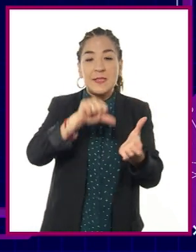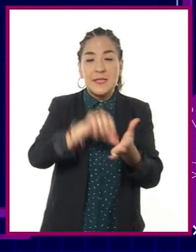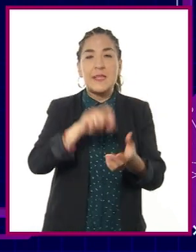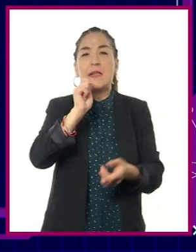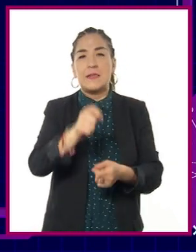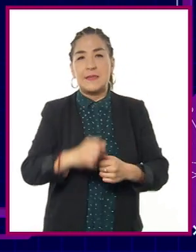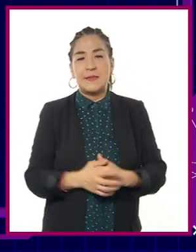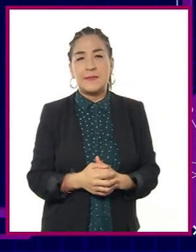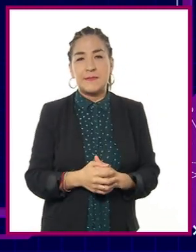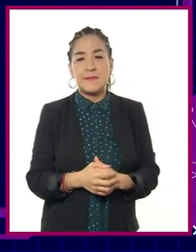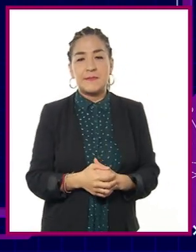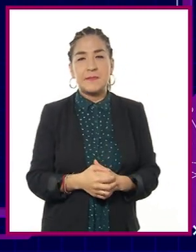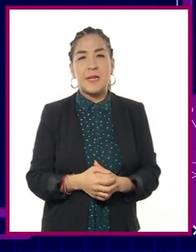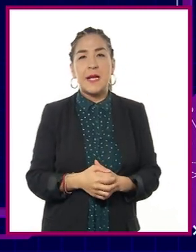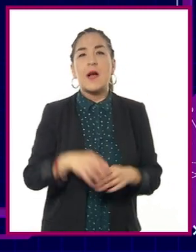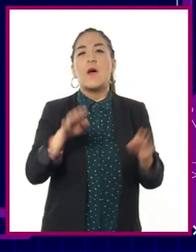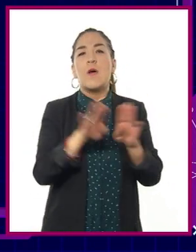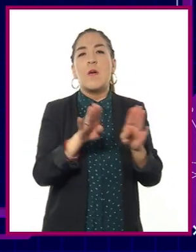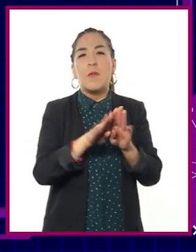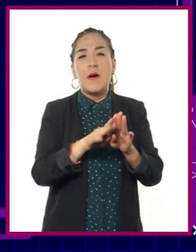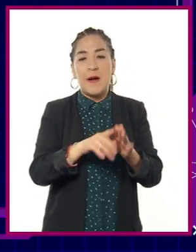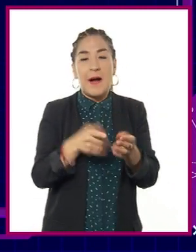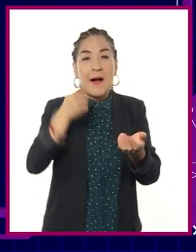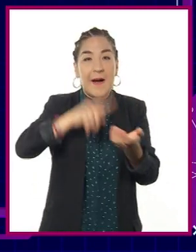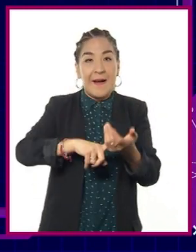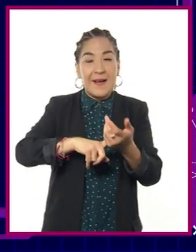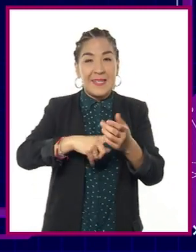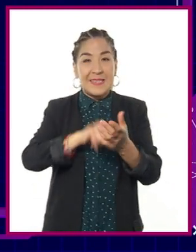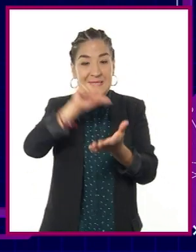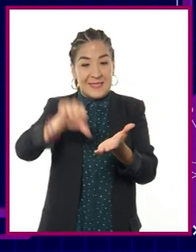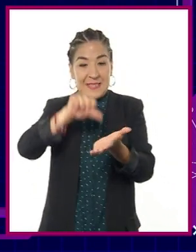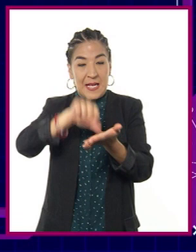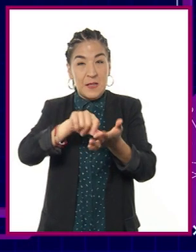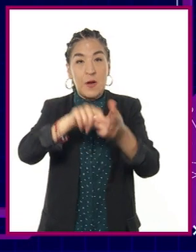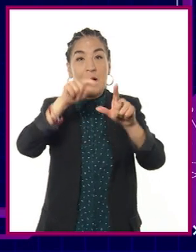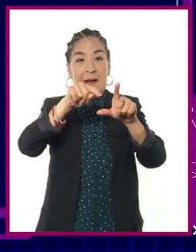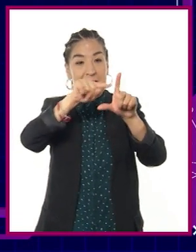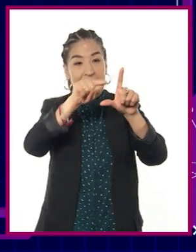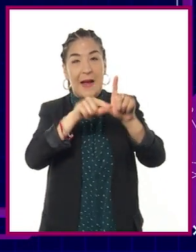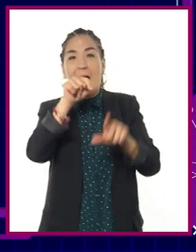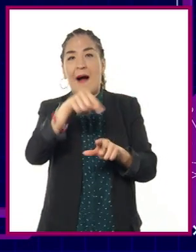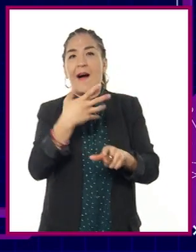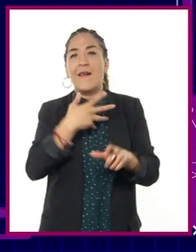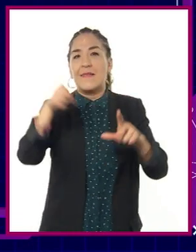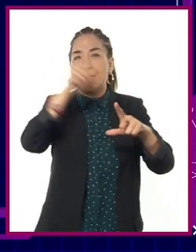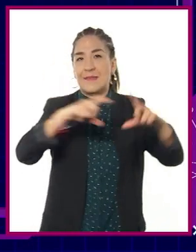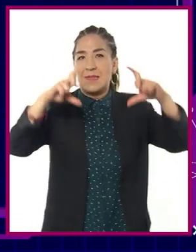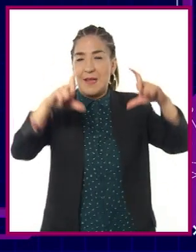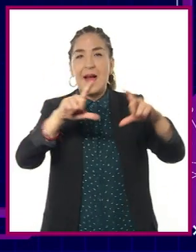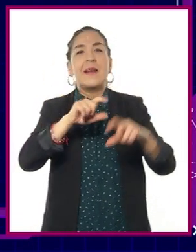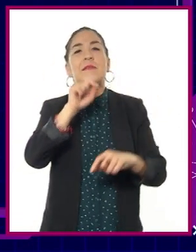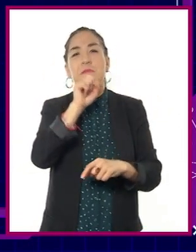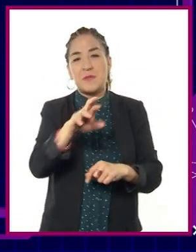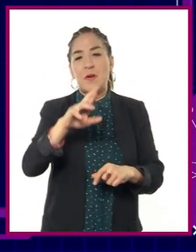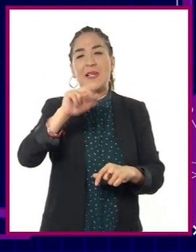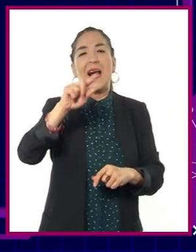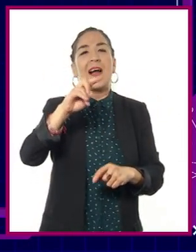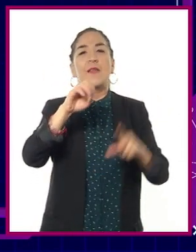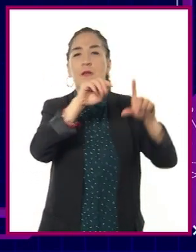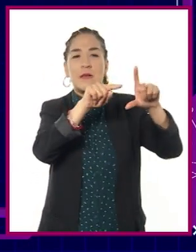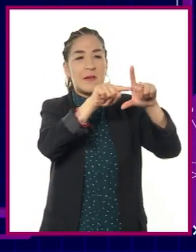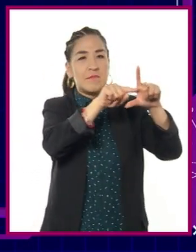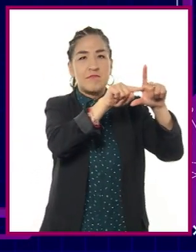cuyo vértice es el centro de la circunferencia y sus lados son dos radios de esta,